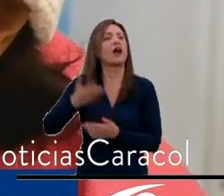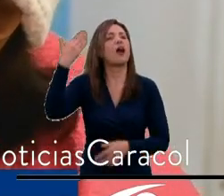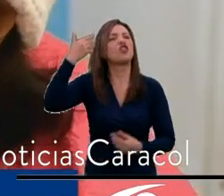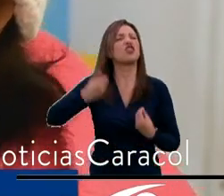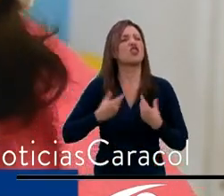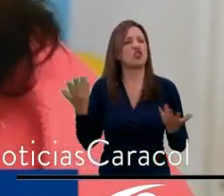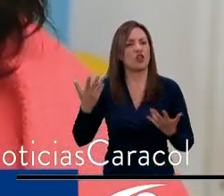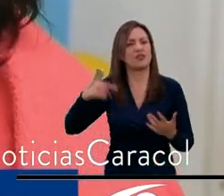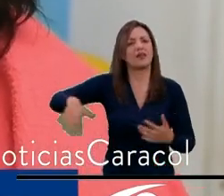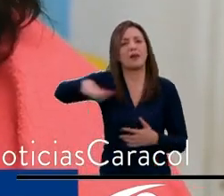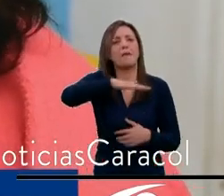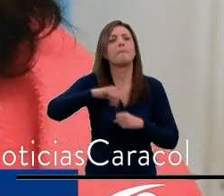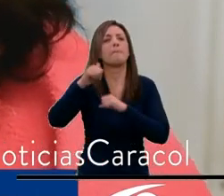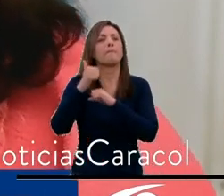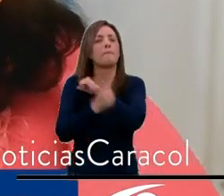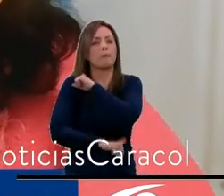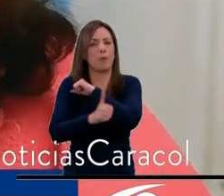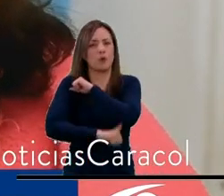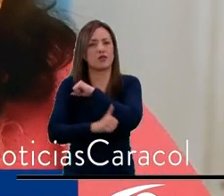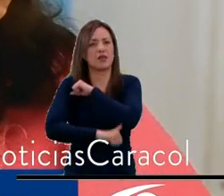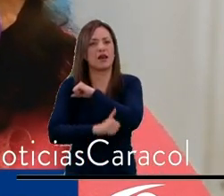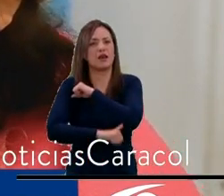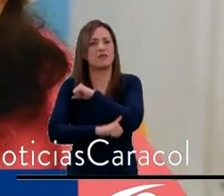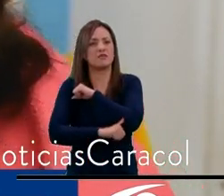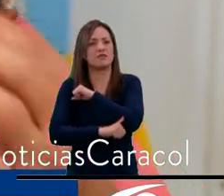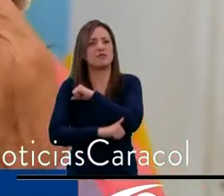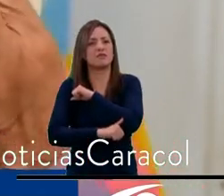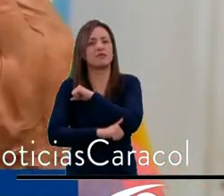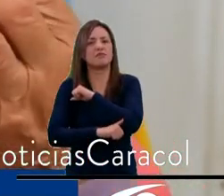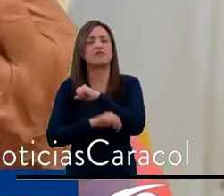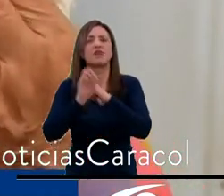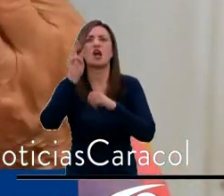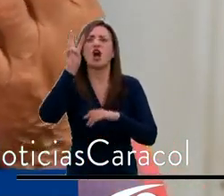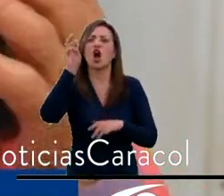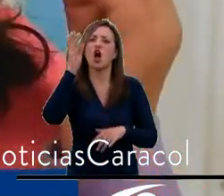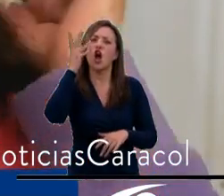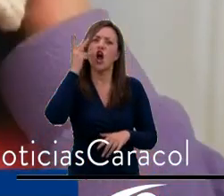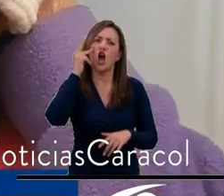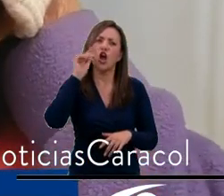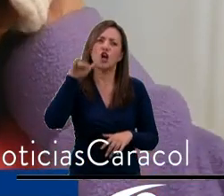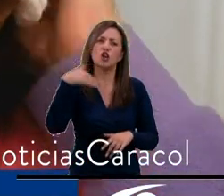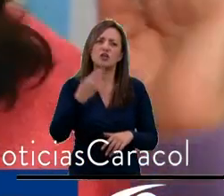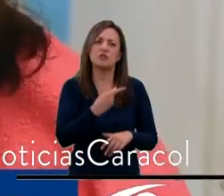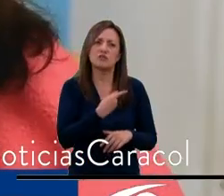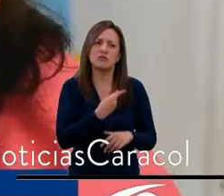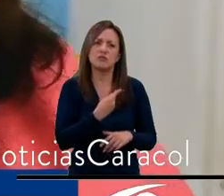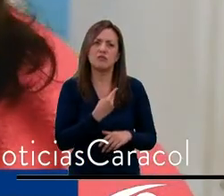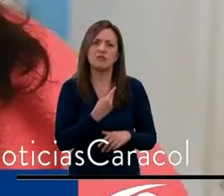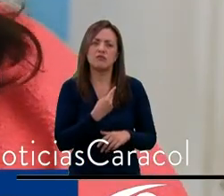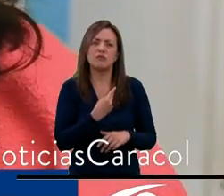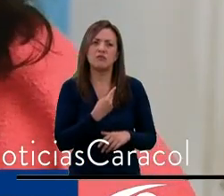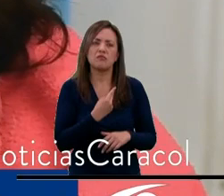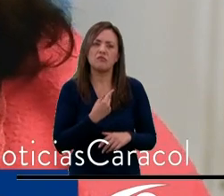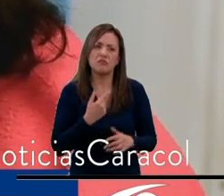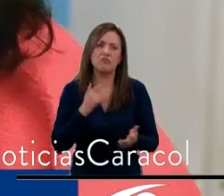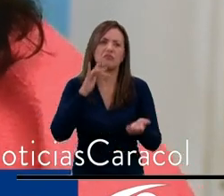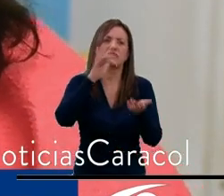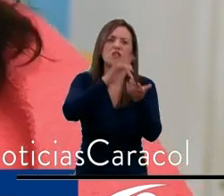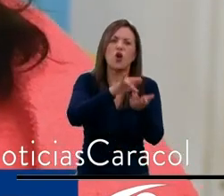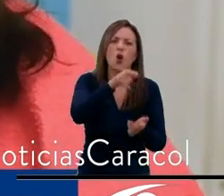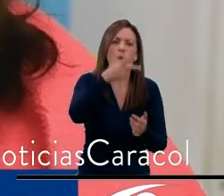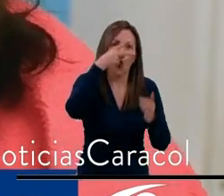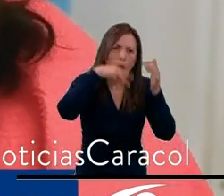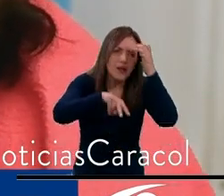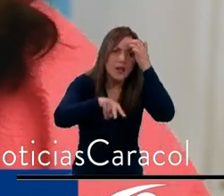Boyacá y llegamos a los 8 días y nos fuimos para una